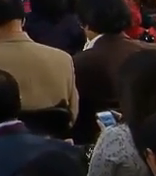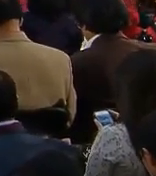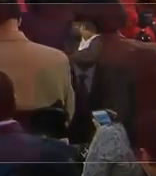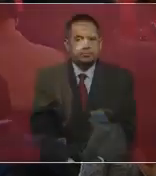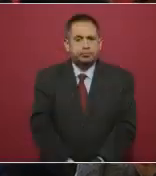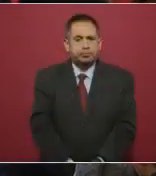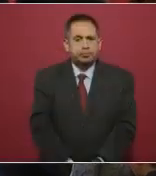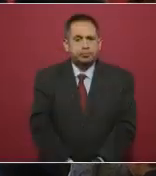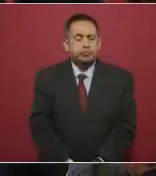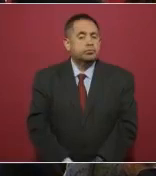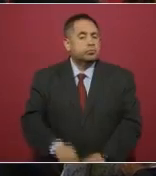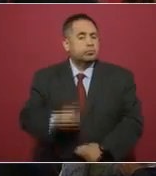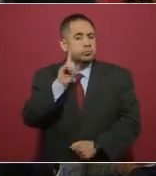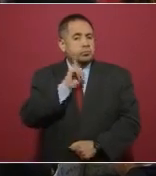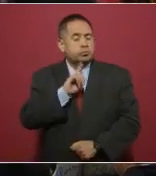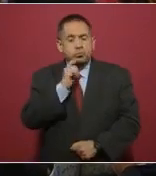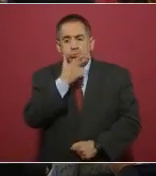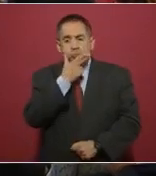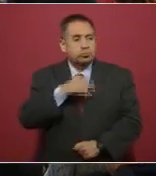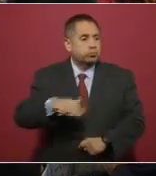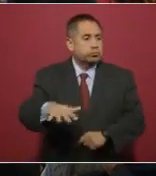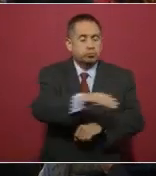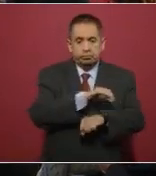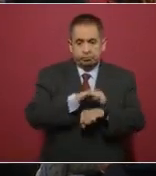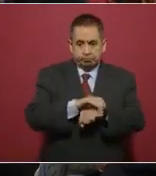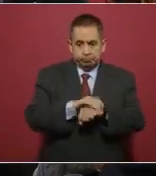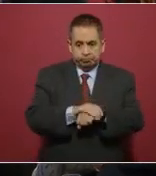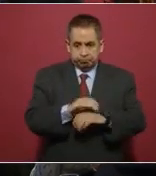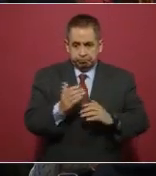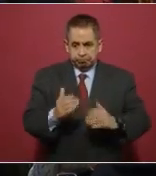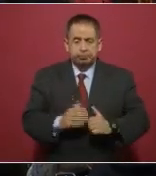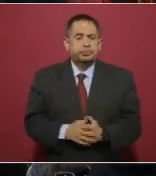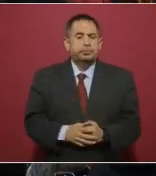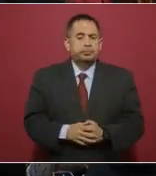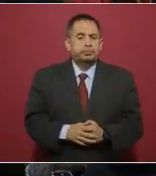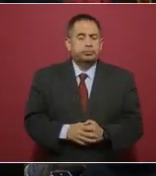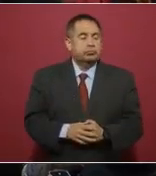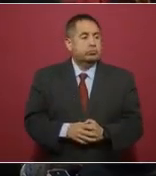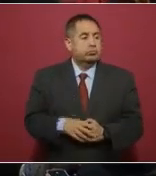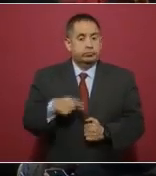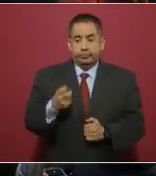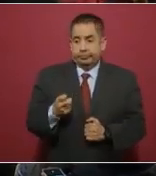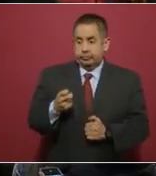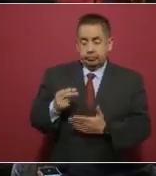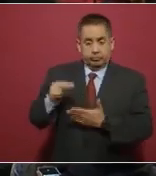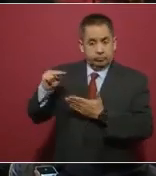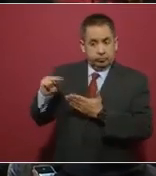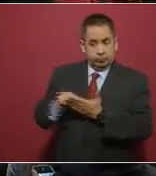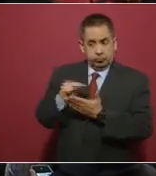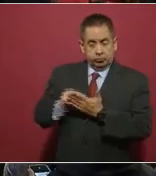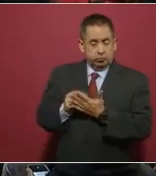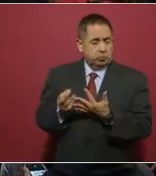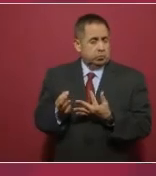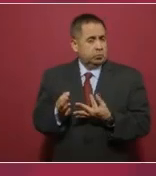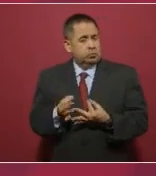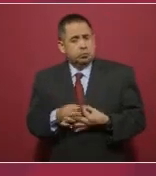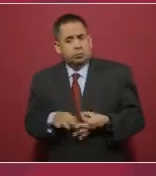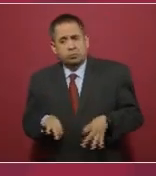Amigas, amigos, este es un acto muy importante,